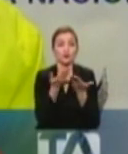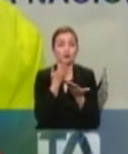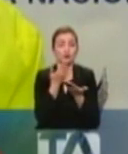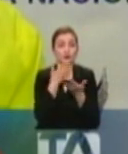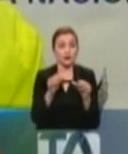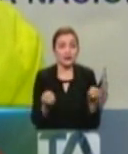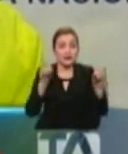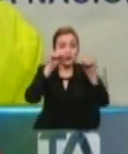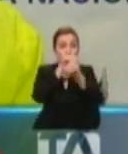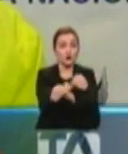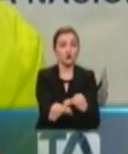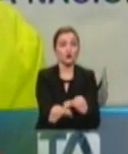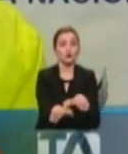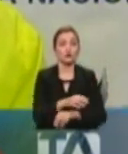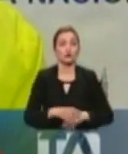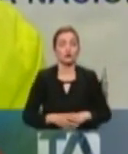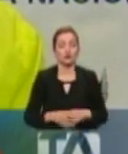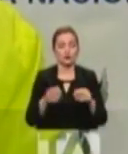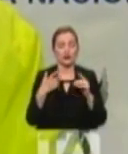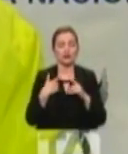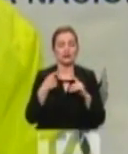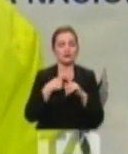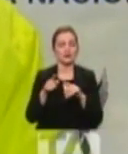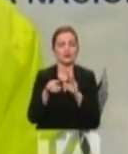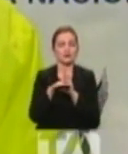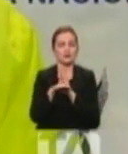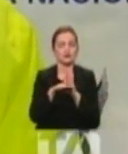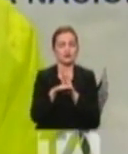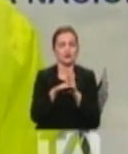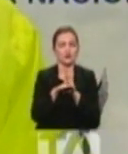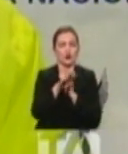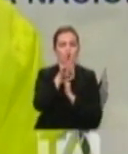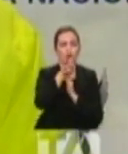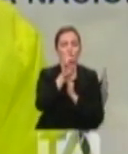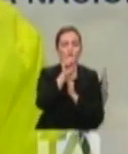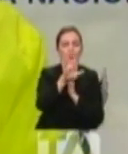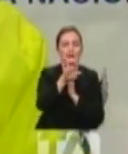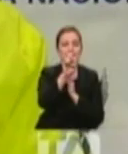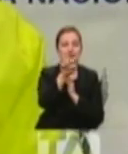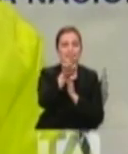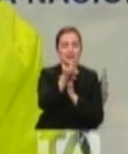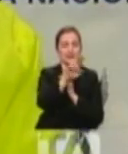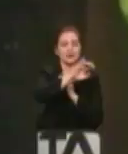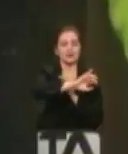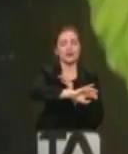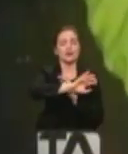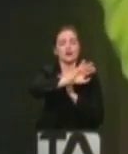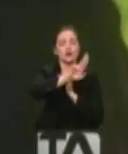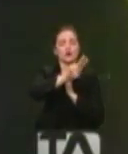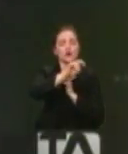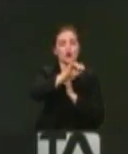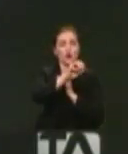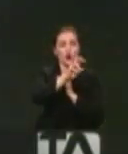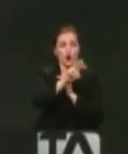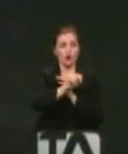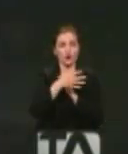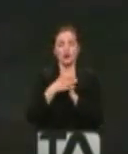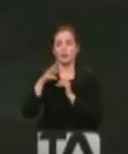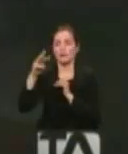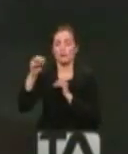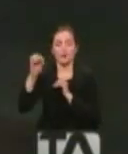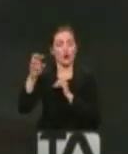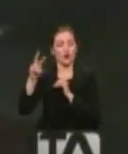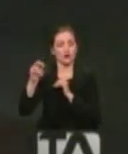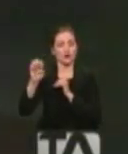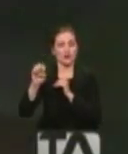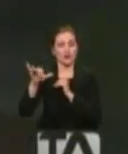mediante transferencias en los sistemas financieros de Western Union y MoneyGram. 3 allanamientos en el sur y